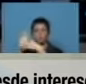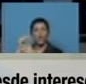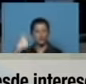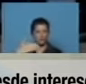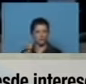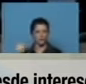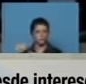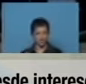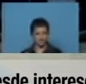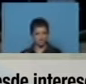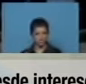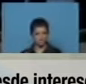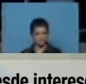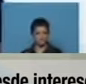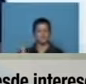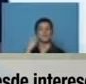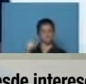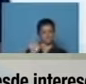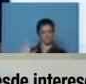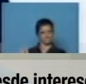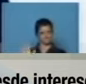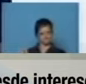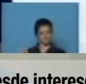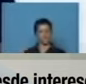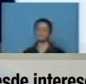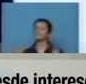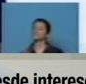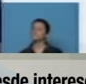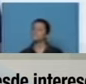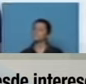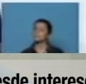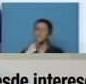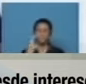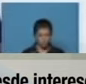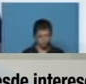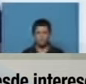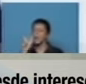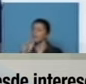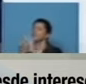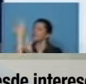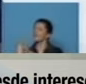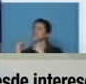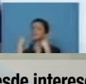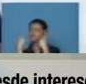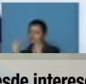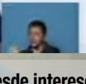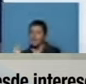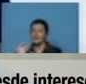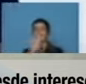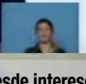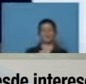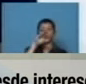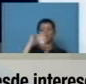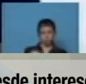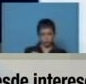sector político. Entonces digo yo, a los que criticaban tan fuertemente la intervención del Estado,